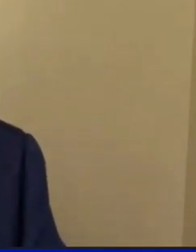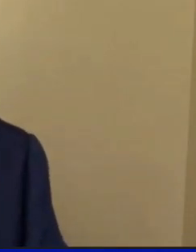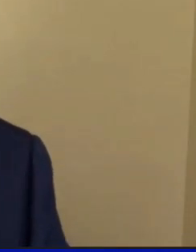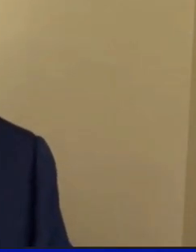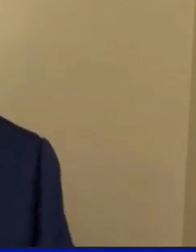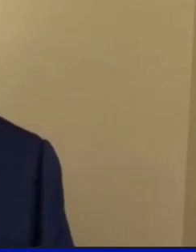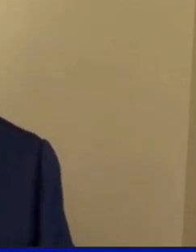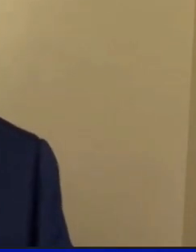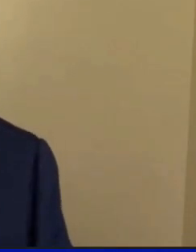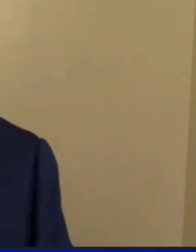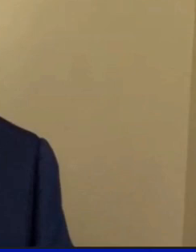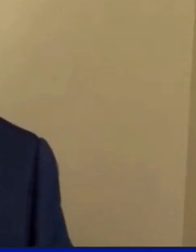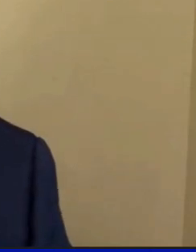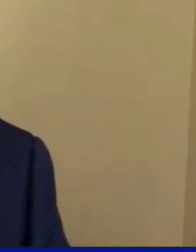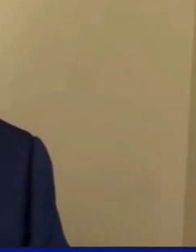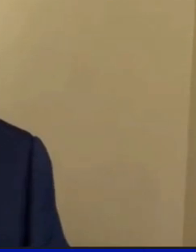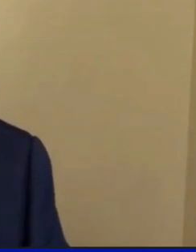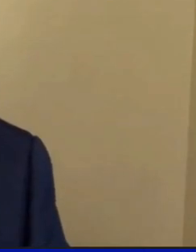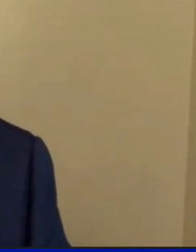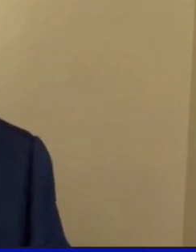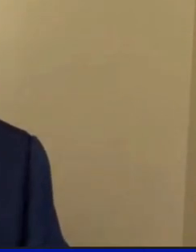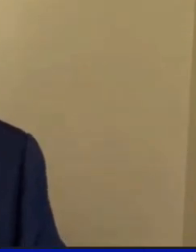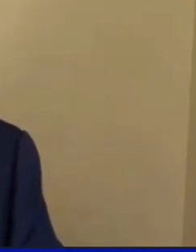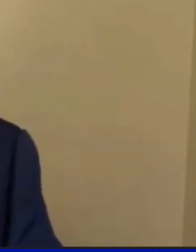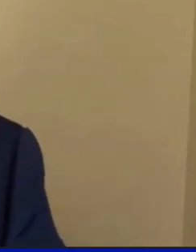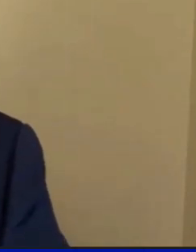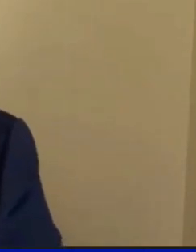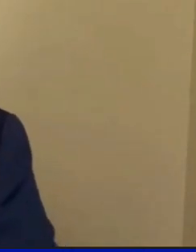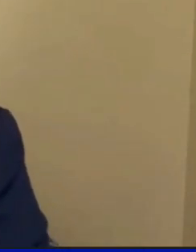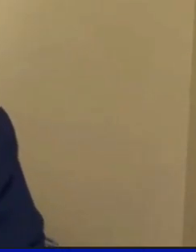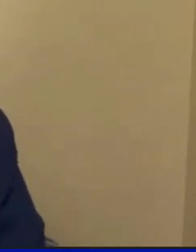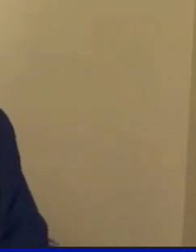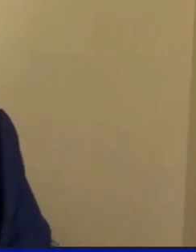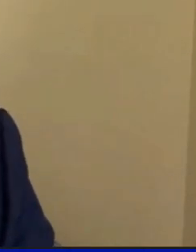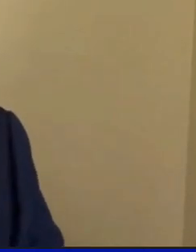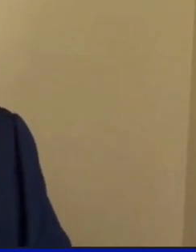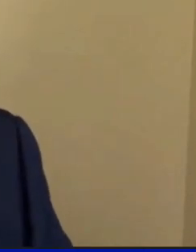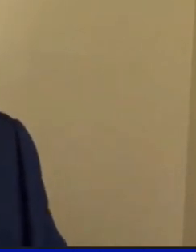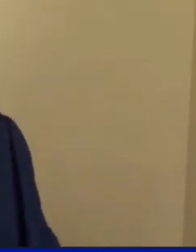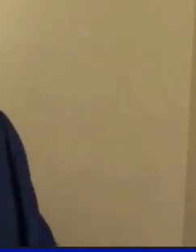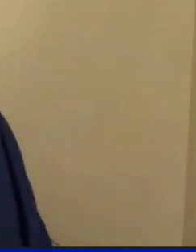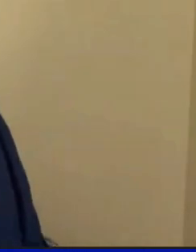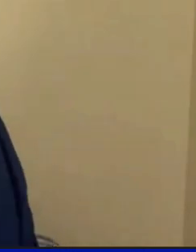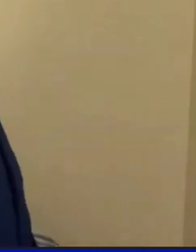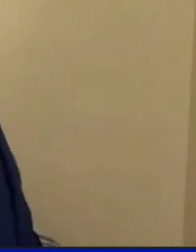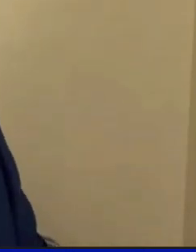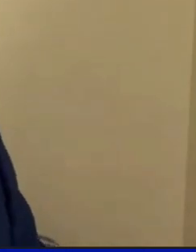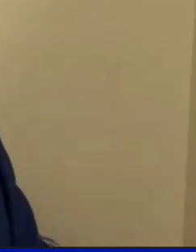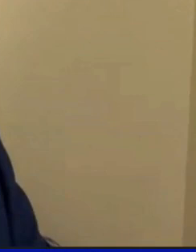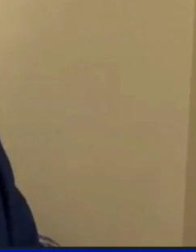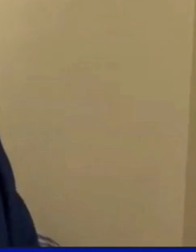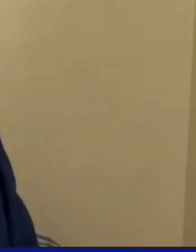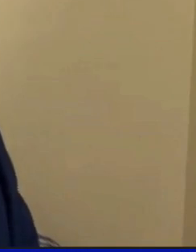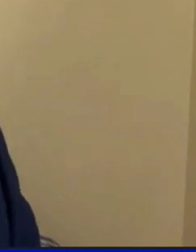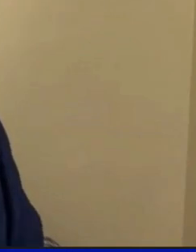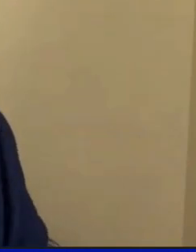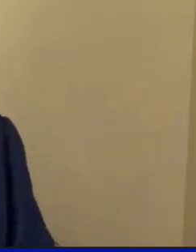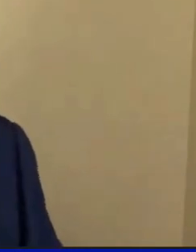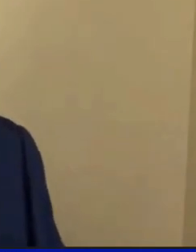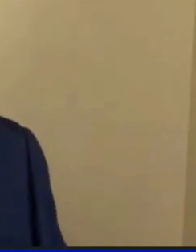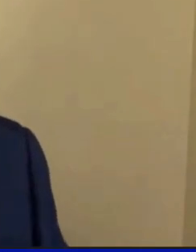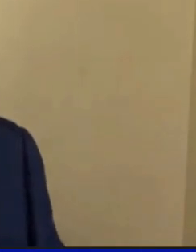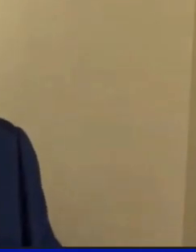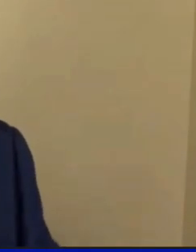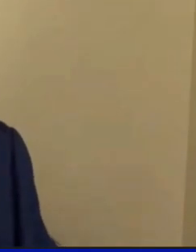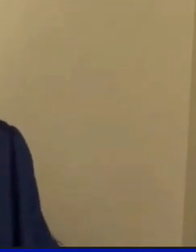importante, porque son estas comisiones de la verdad las que necesitamos si no